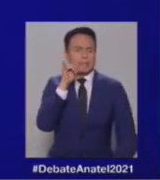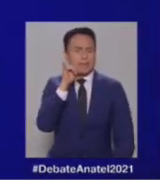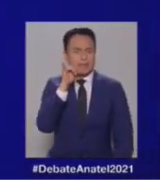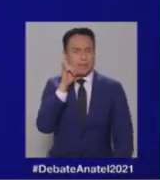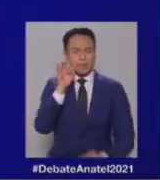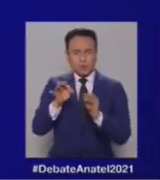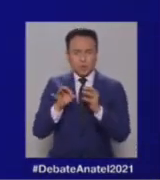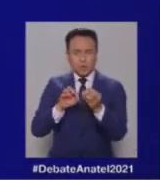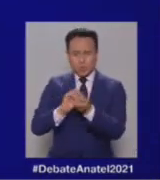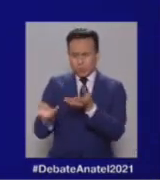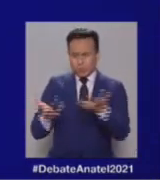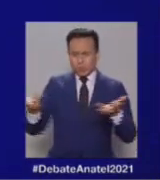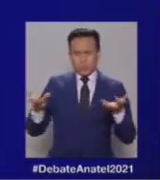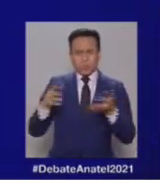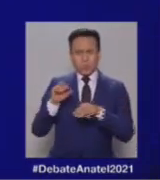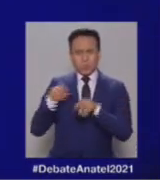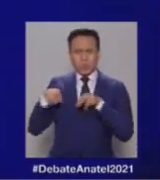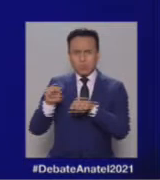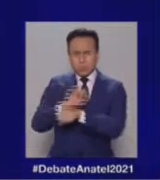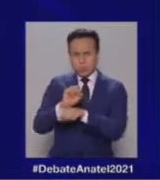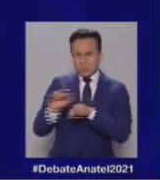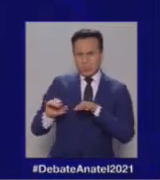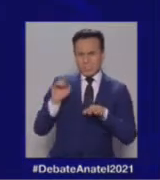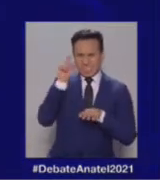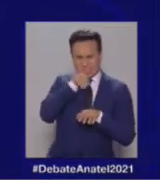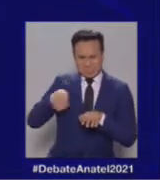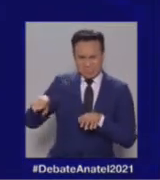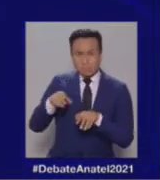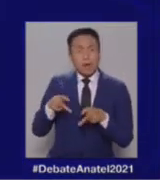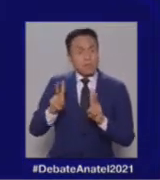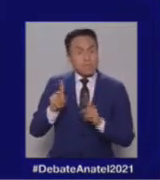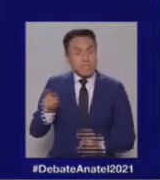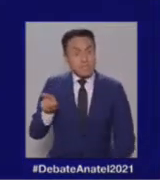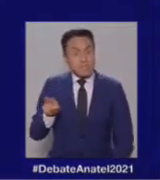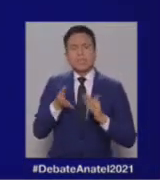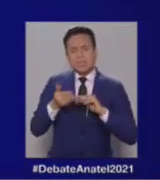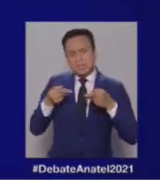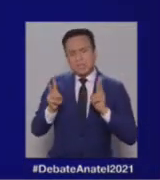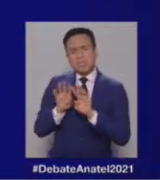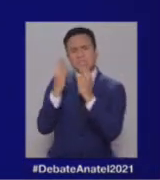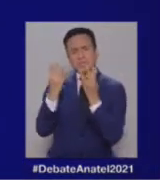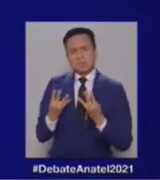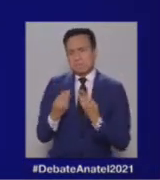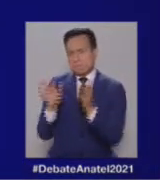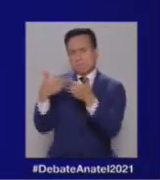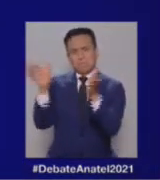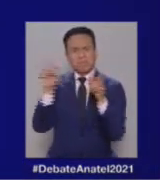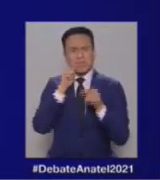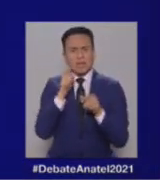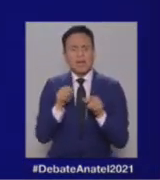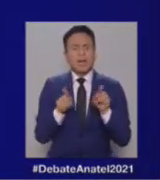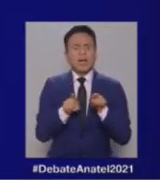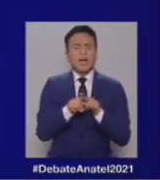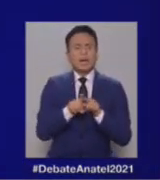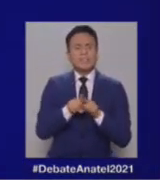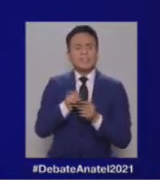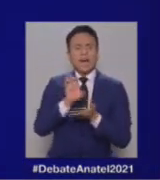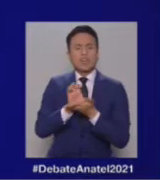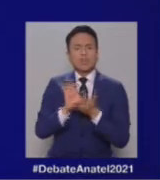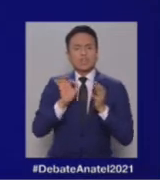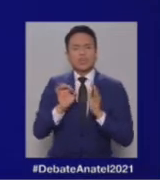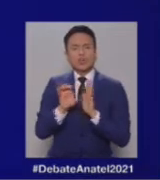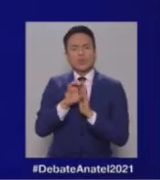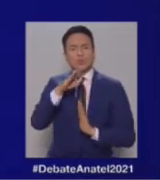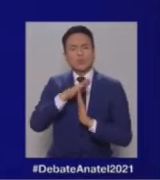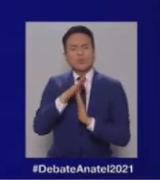delincuente todavía. ¿Y qué dijo Marco Enríquez Ominami? Que quizá tuvo el mejor despliegue escénico, pero en términos de